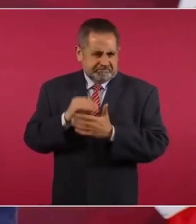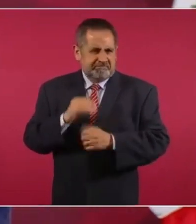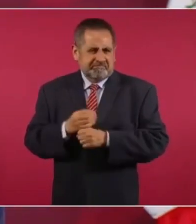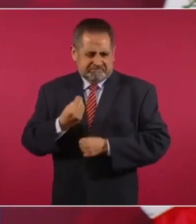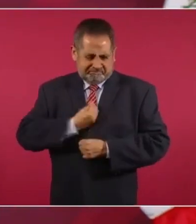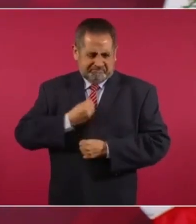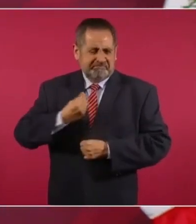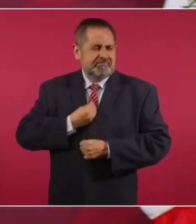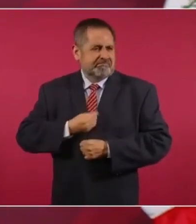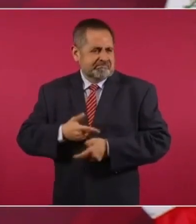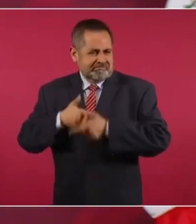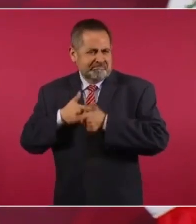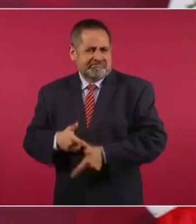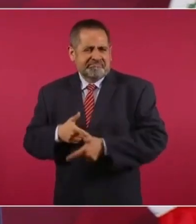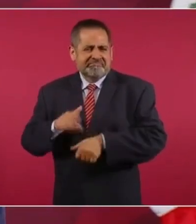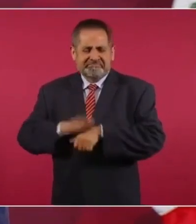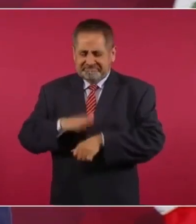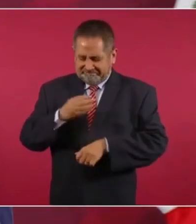300,